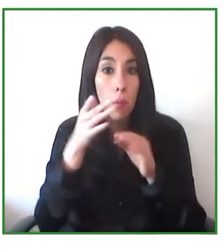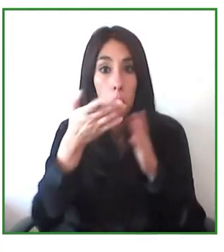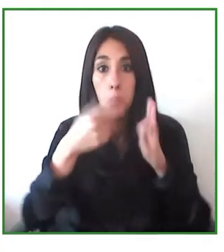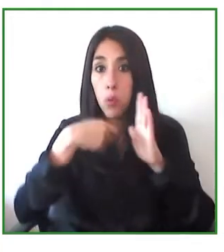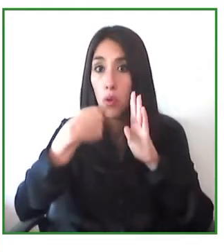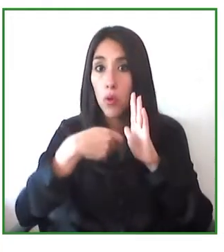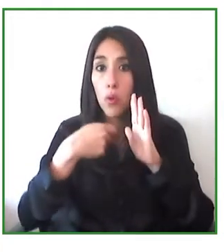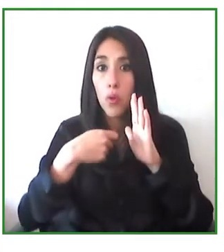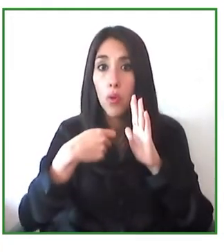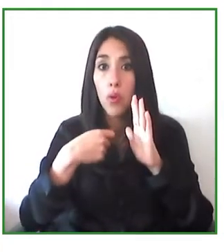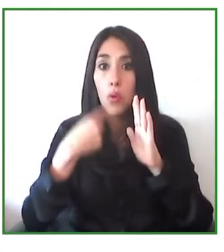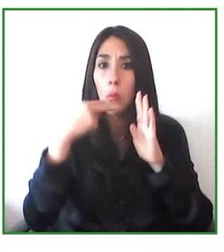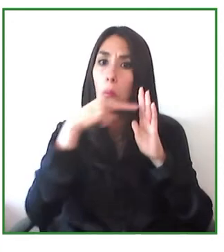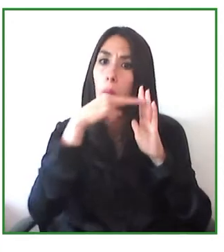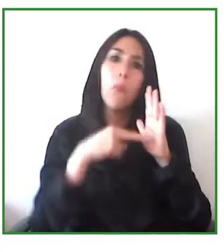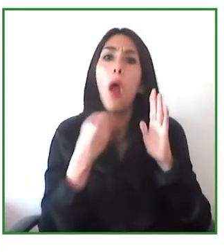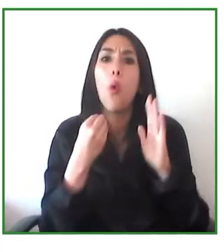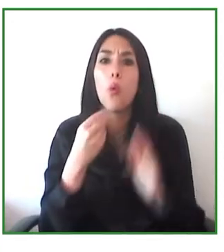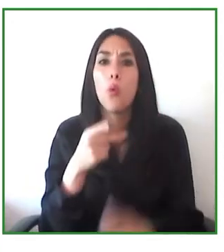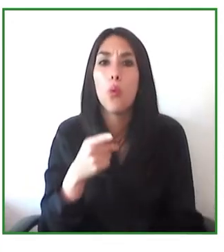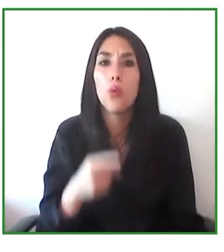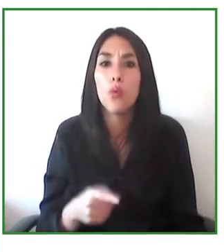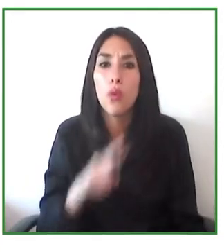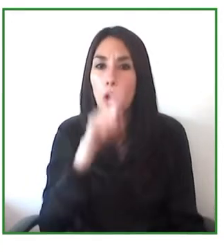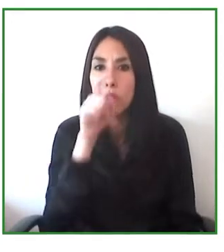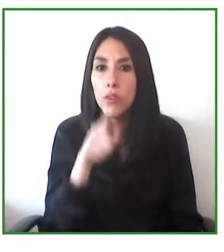las personas con discapacidad?